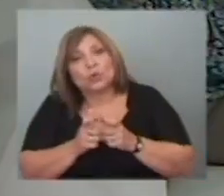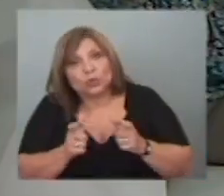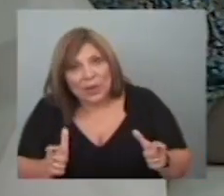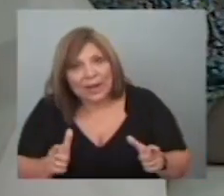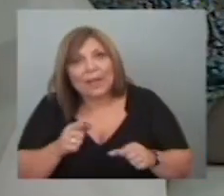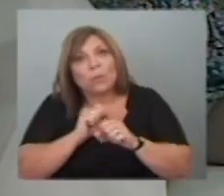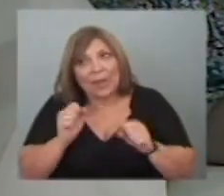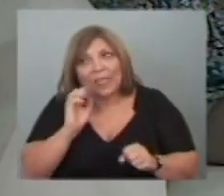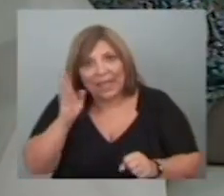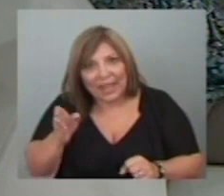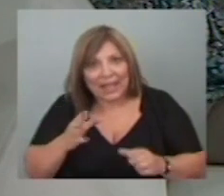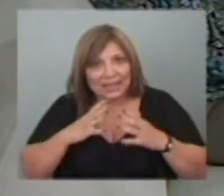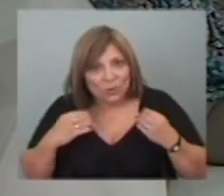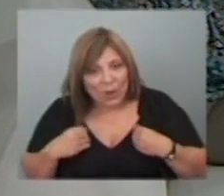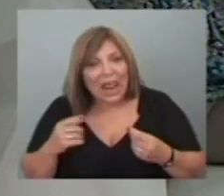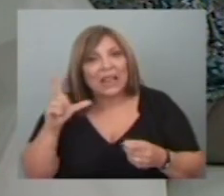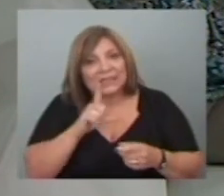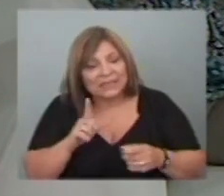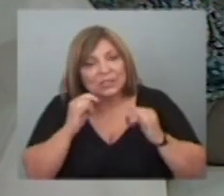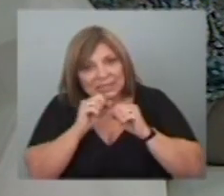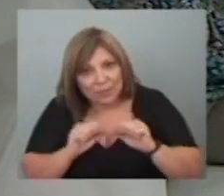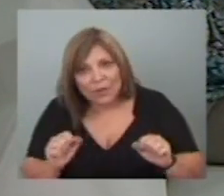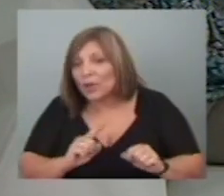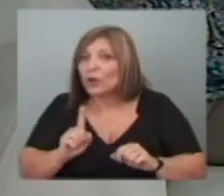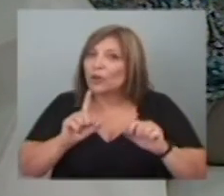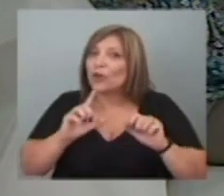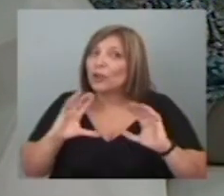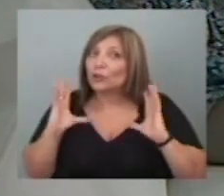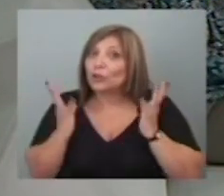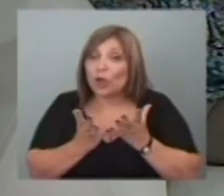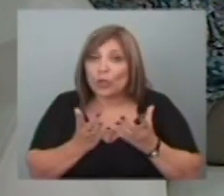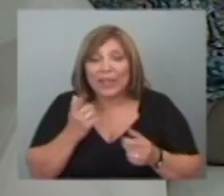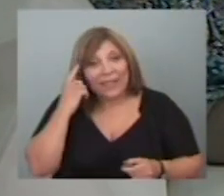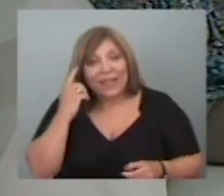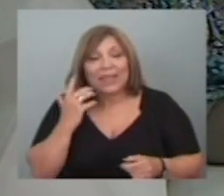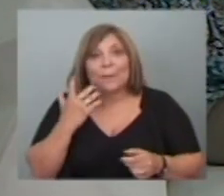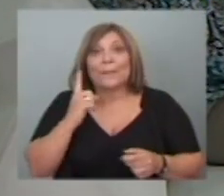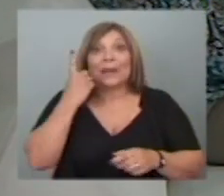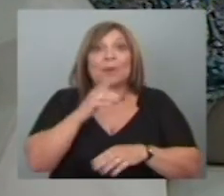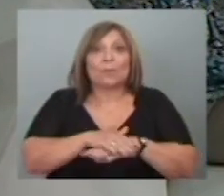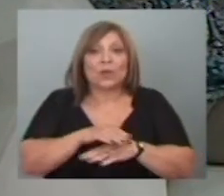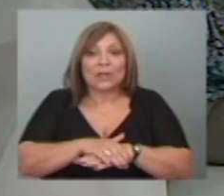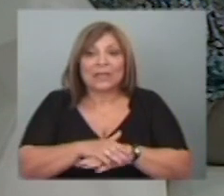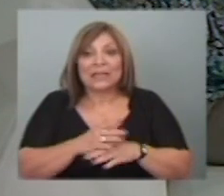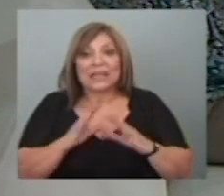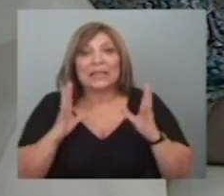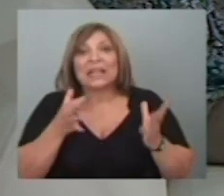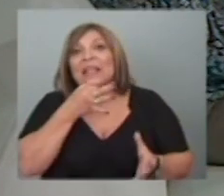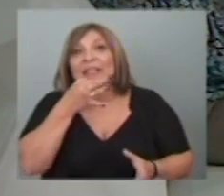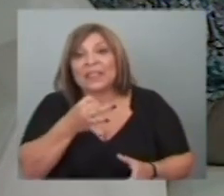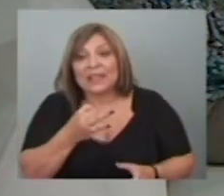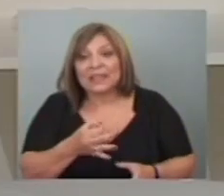puede ir a la escuela y se puede ir al liceo. No todo el mundo entiende que capaz que en un primer momento el título es que se dice